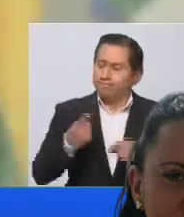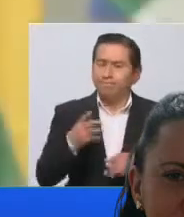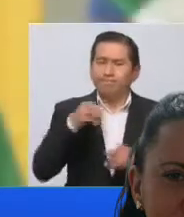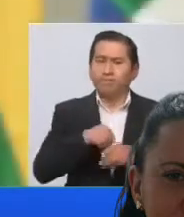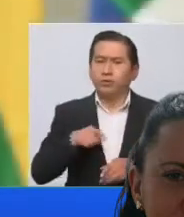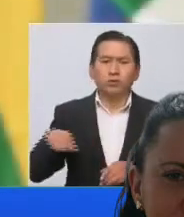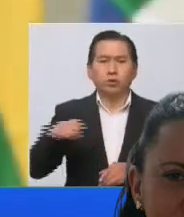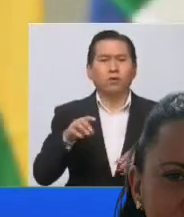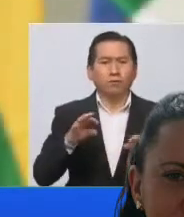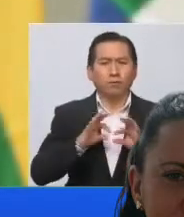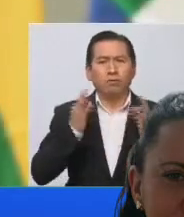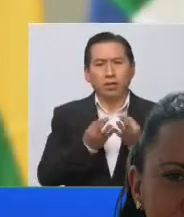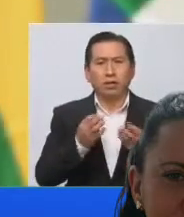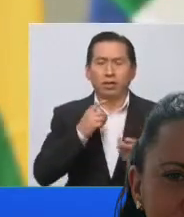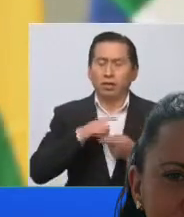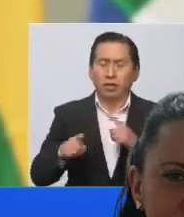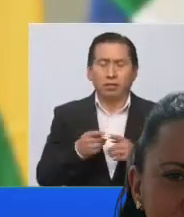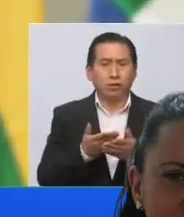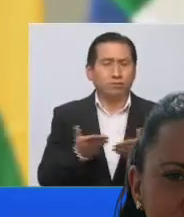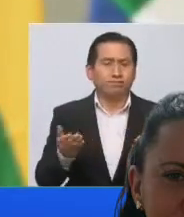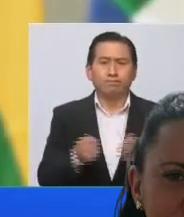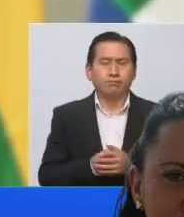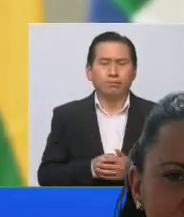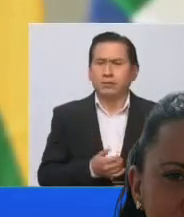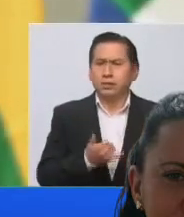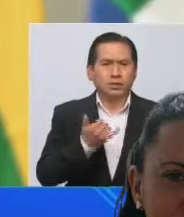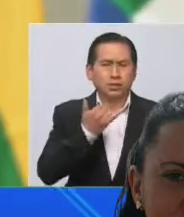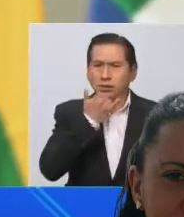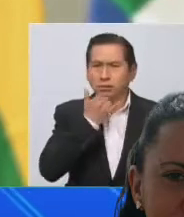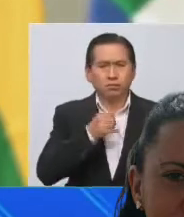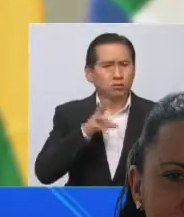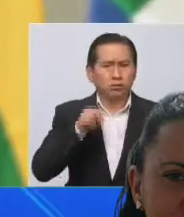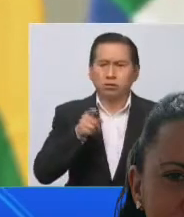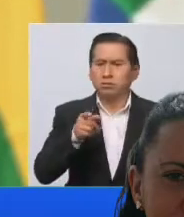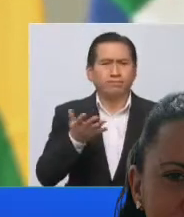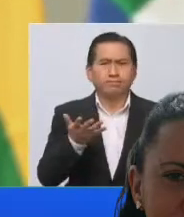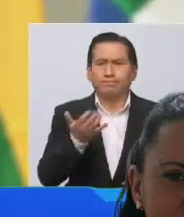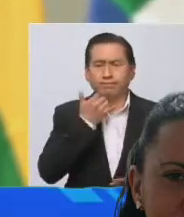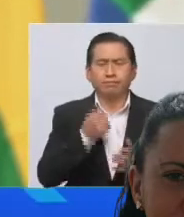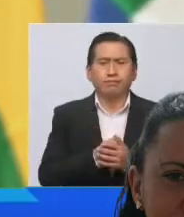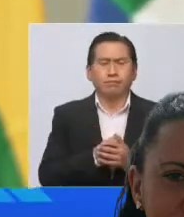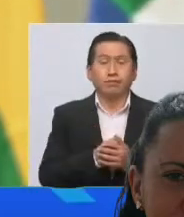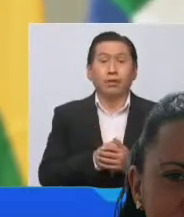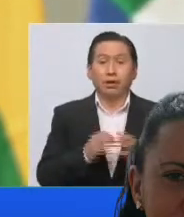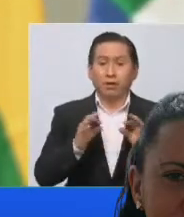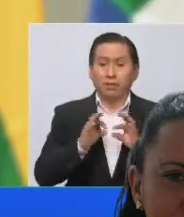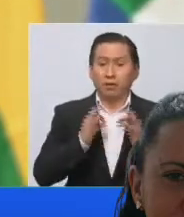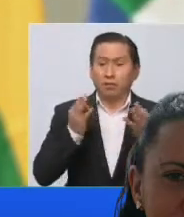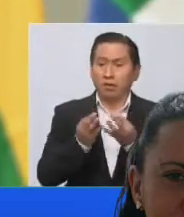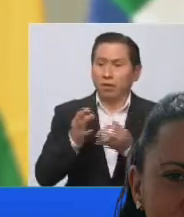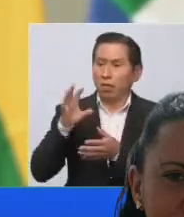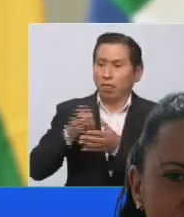oxígeno medicinal, tubos o cilindros de oxígeno medicinal y equipamiento médico para unidades de terapia intensiva para la atención